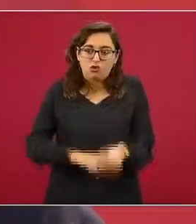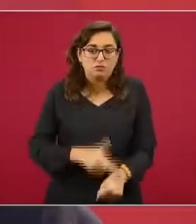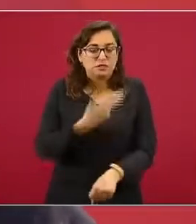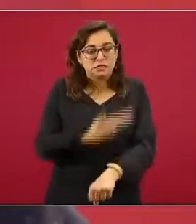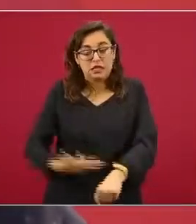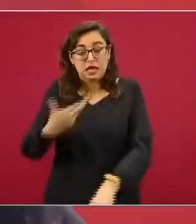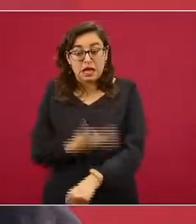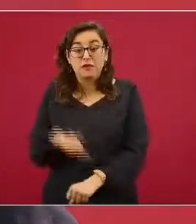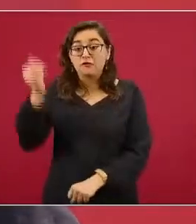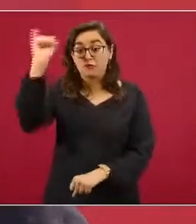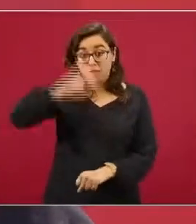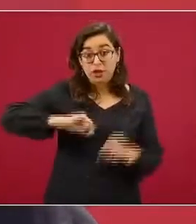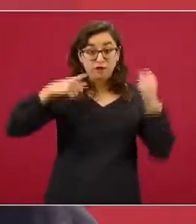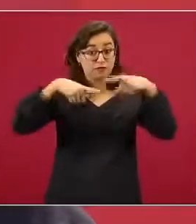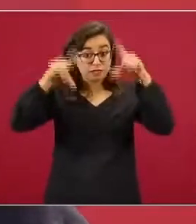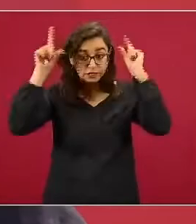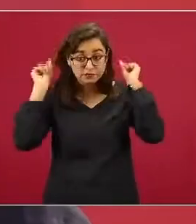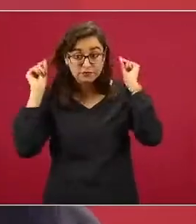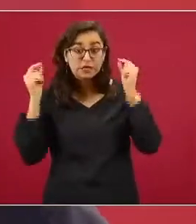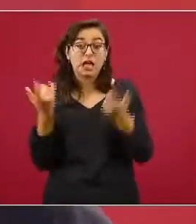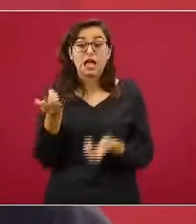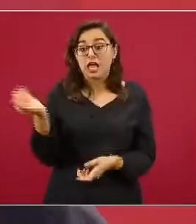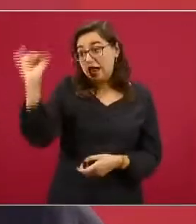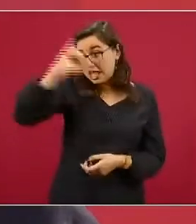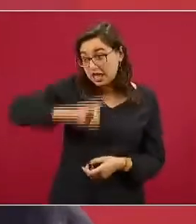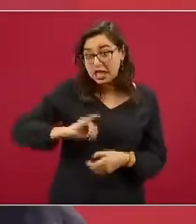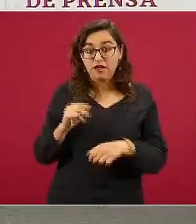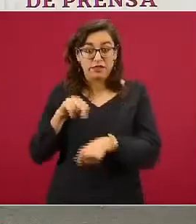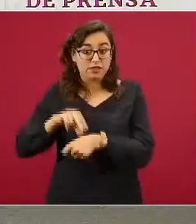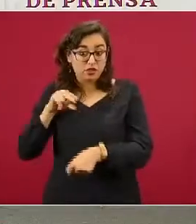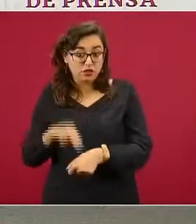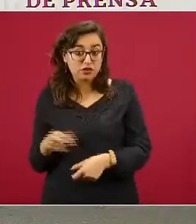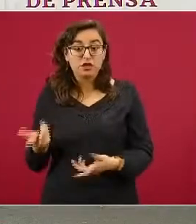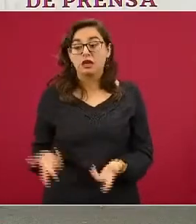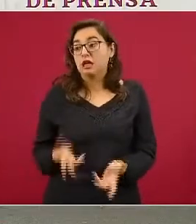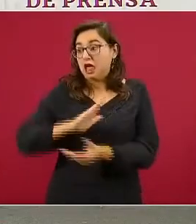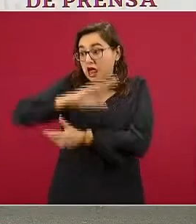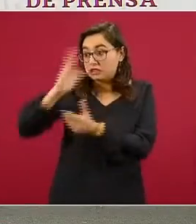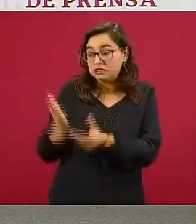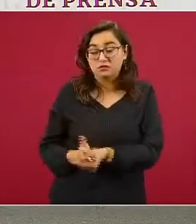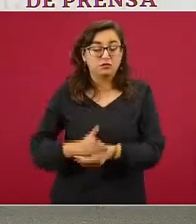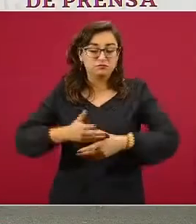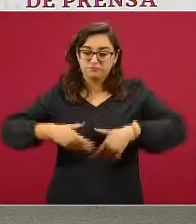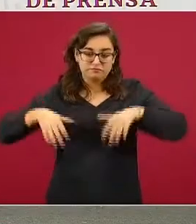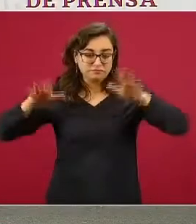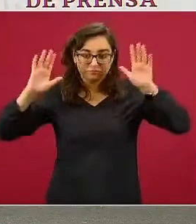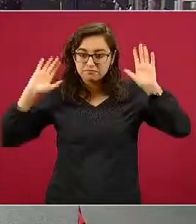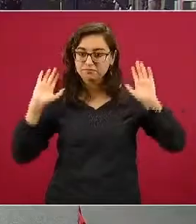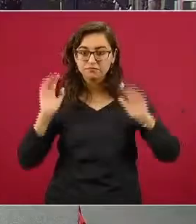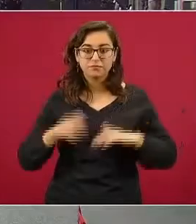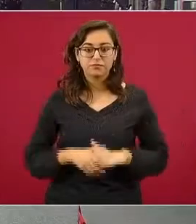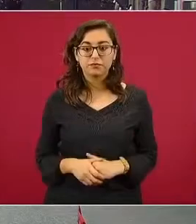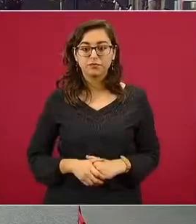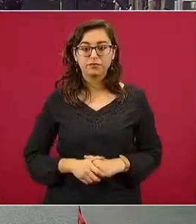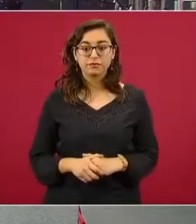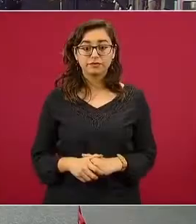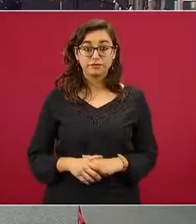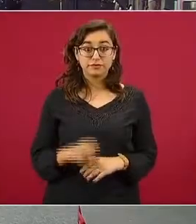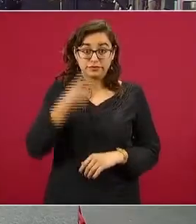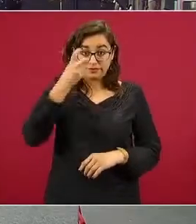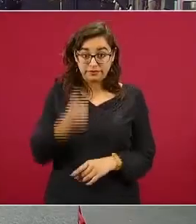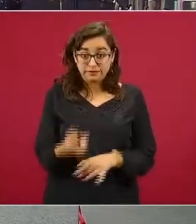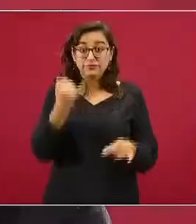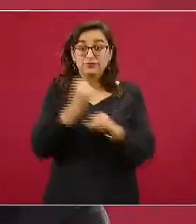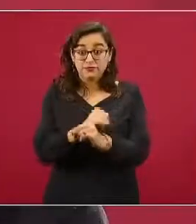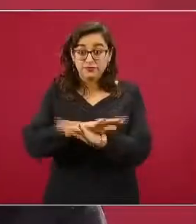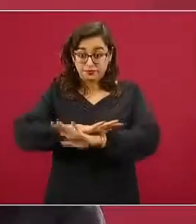de enfermeras, a través del jefe de residentes, a través del archivo clínico, etcétera. Esa información, la unidad